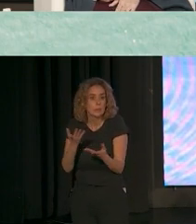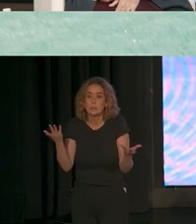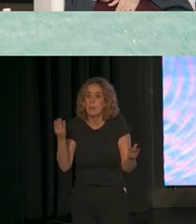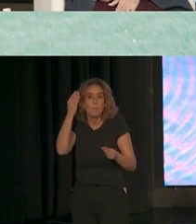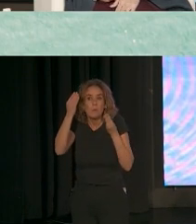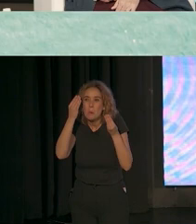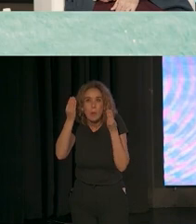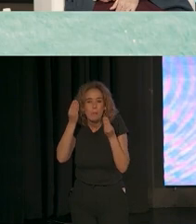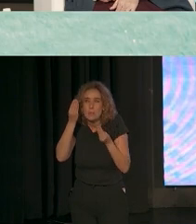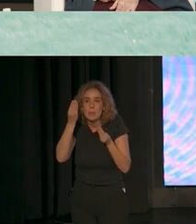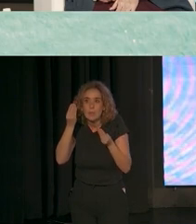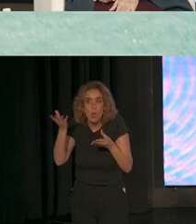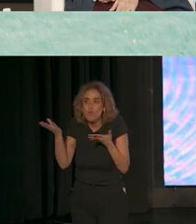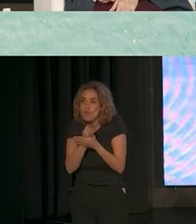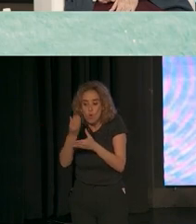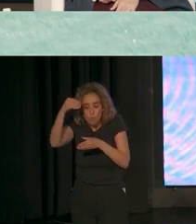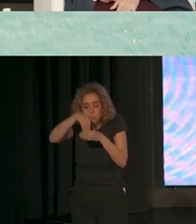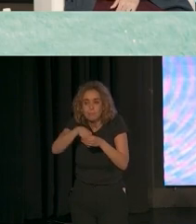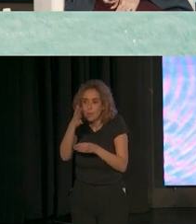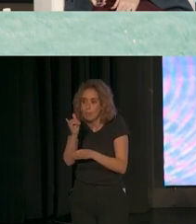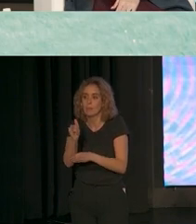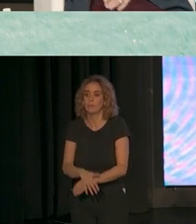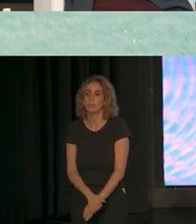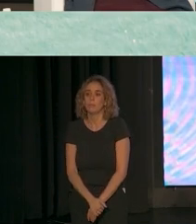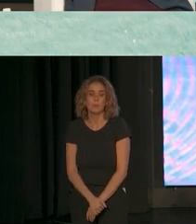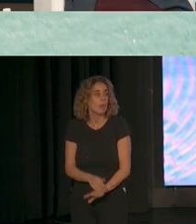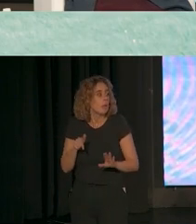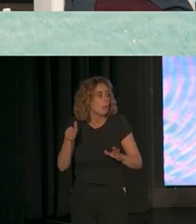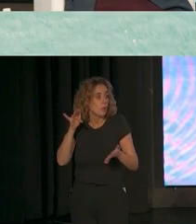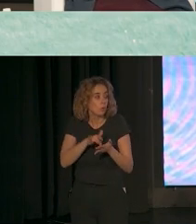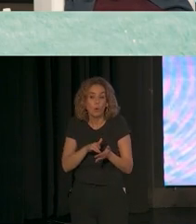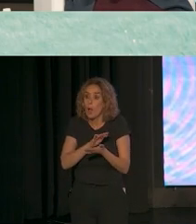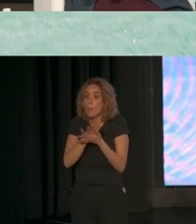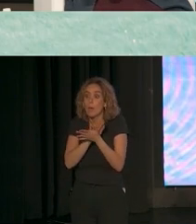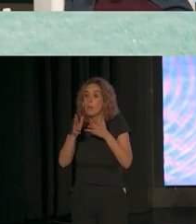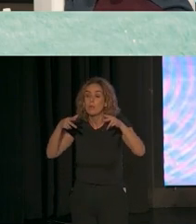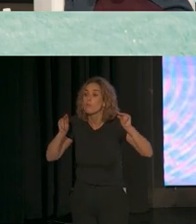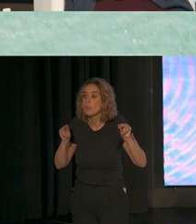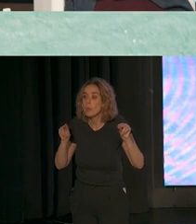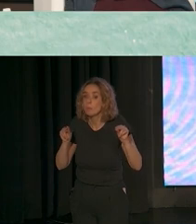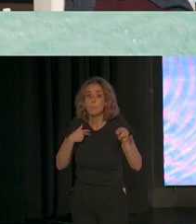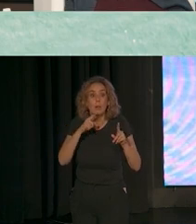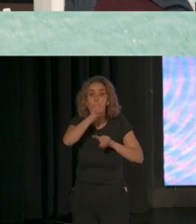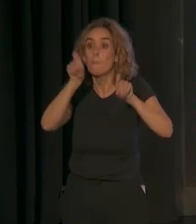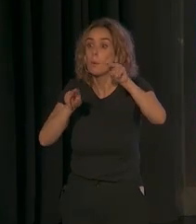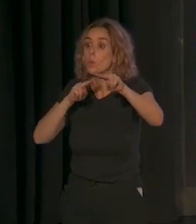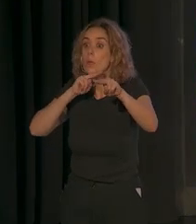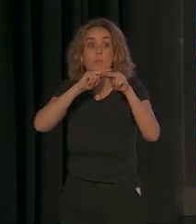Podéis pensar que ha llegado el momento de que paremos de hablar para poder contestar